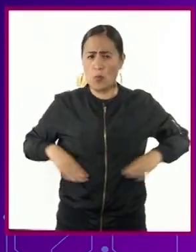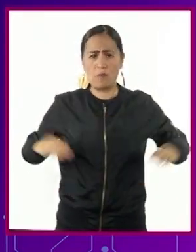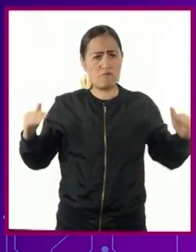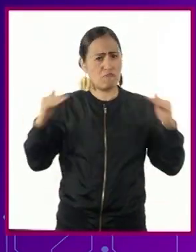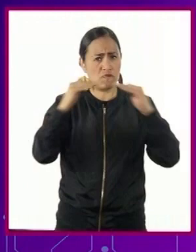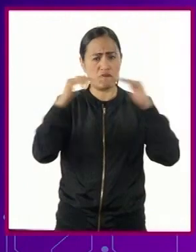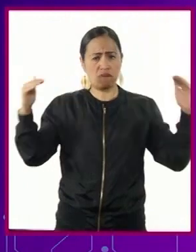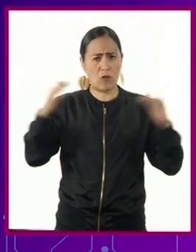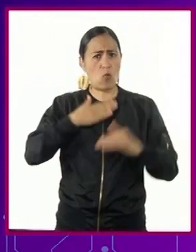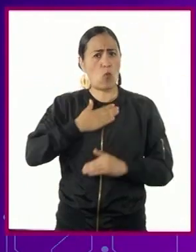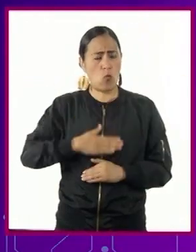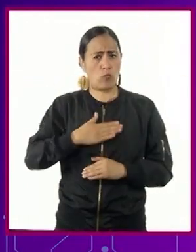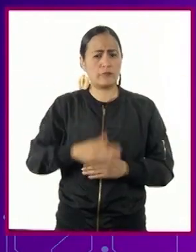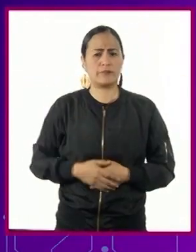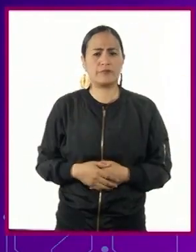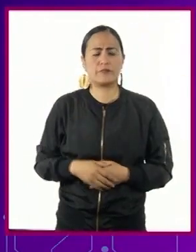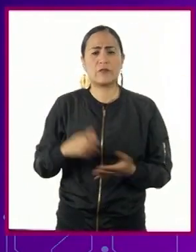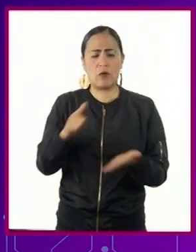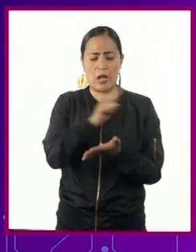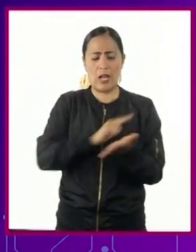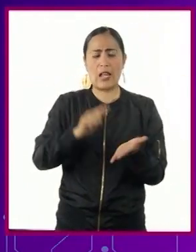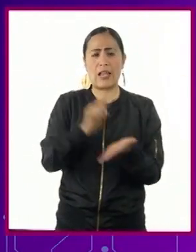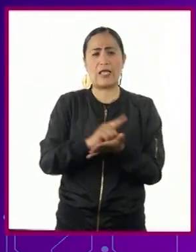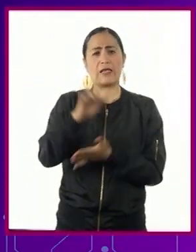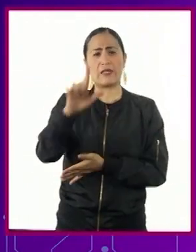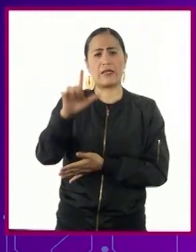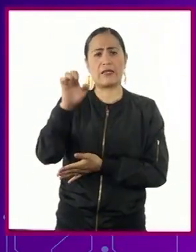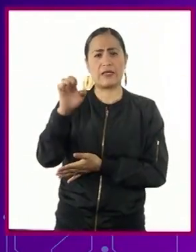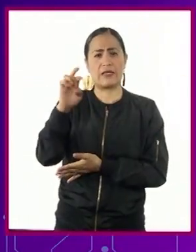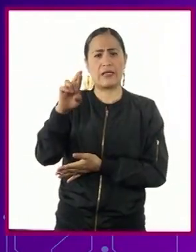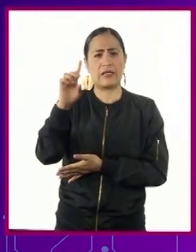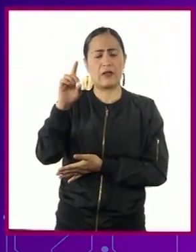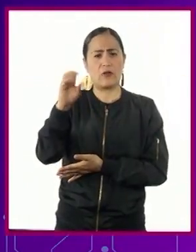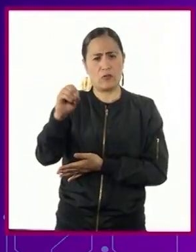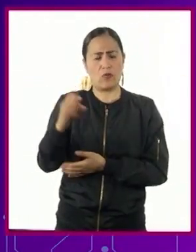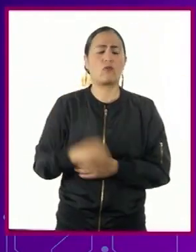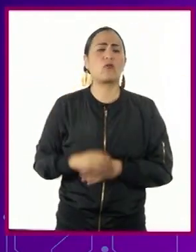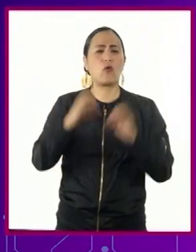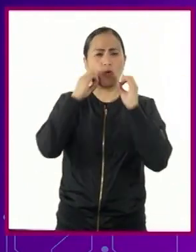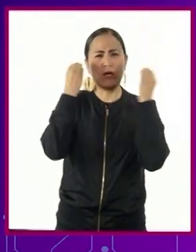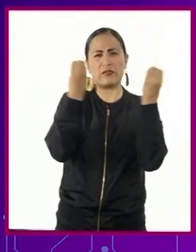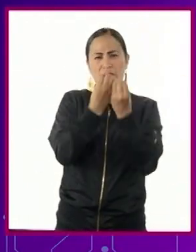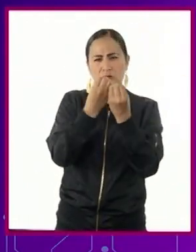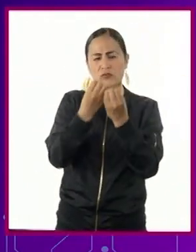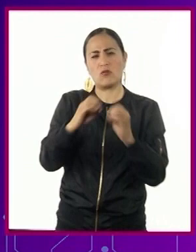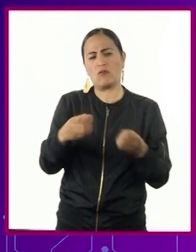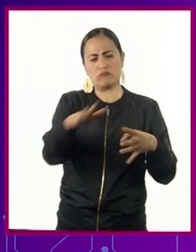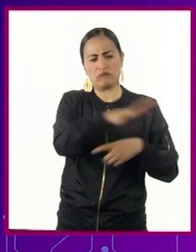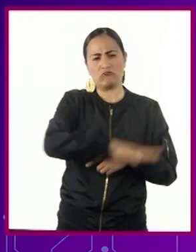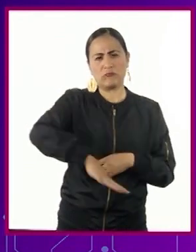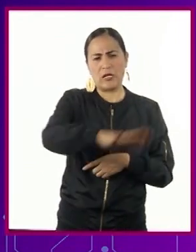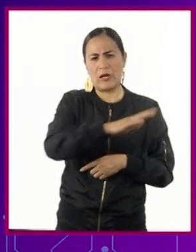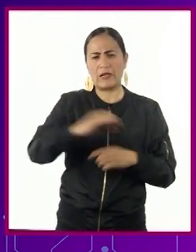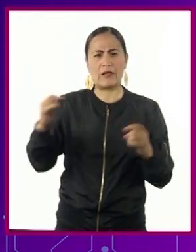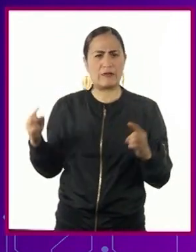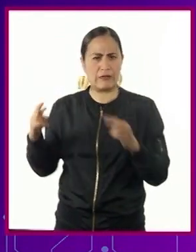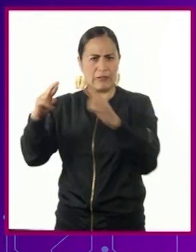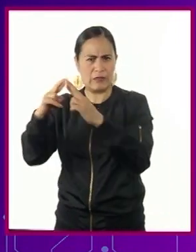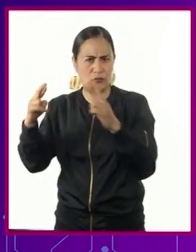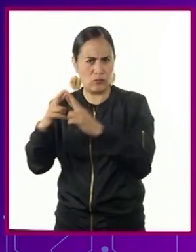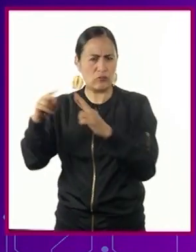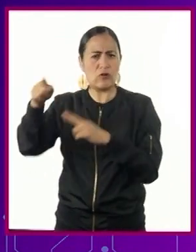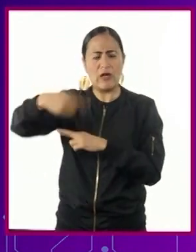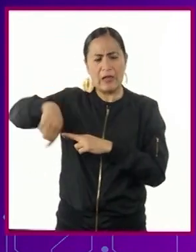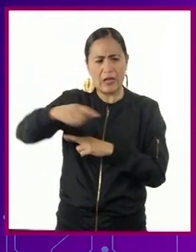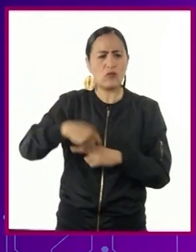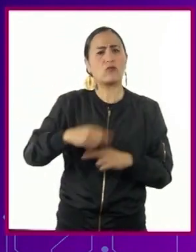jurídica. La ley Lerdo obligaba a las corporaciones civiles y religiosas a vender gran parte de sus casas y haciendas, con